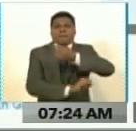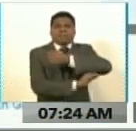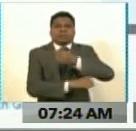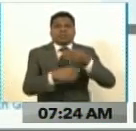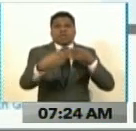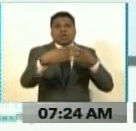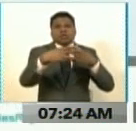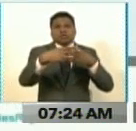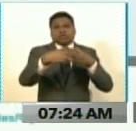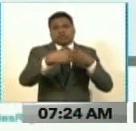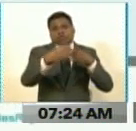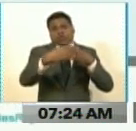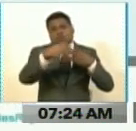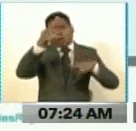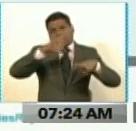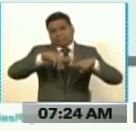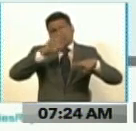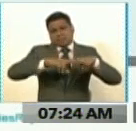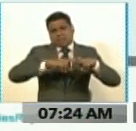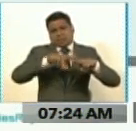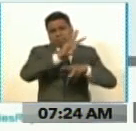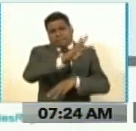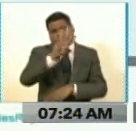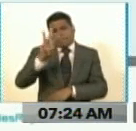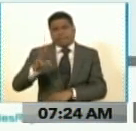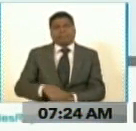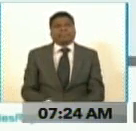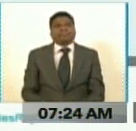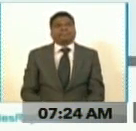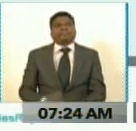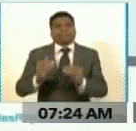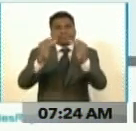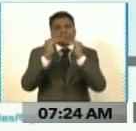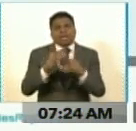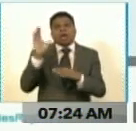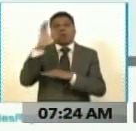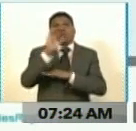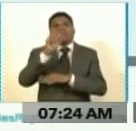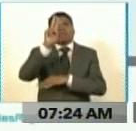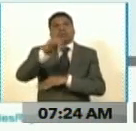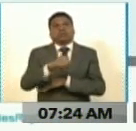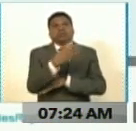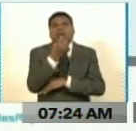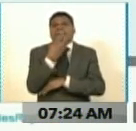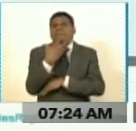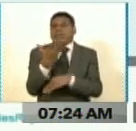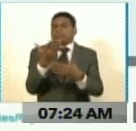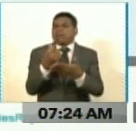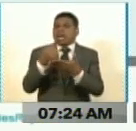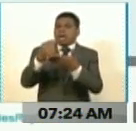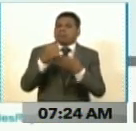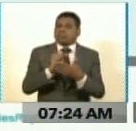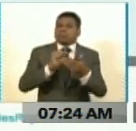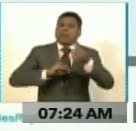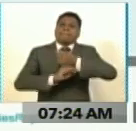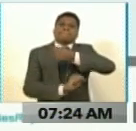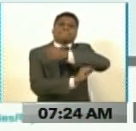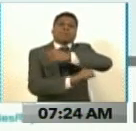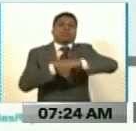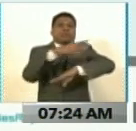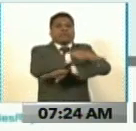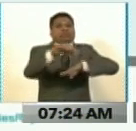today también nos dice Elías cabeza Colombia nunca ha estado a favor de las políticas fronterizas mientras no se vea